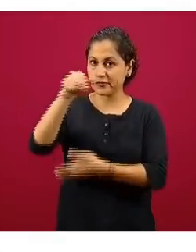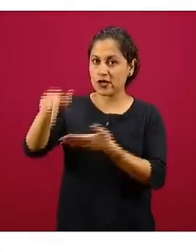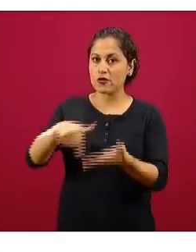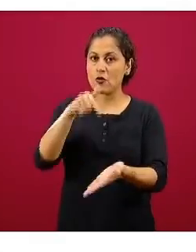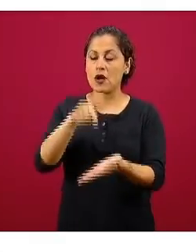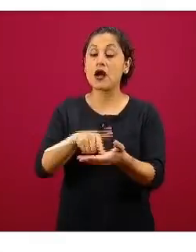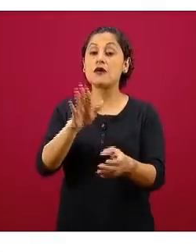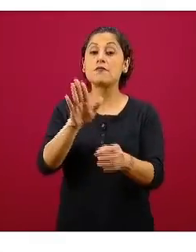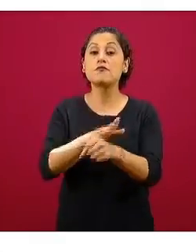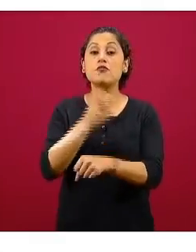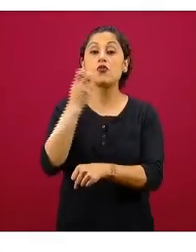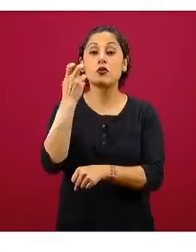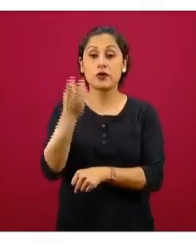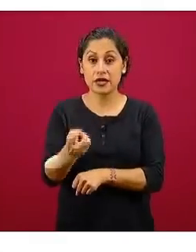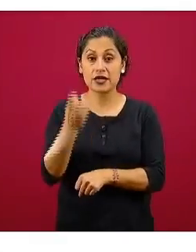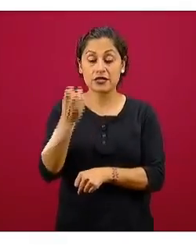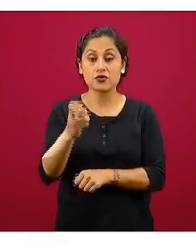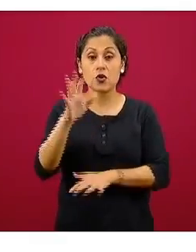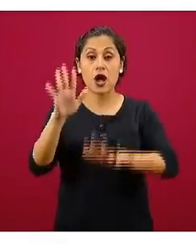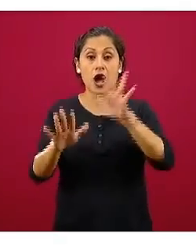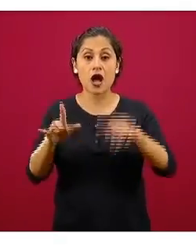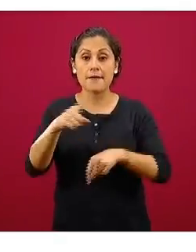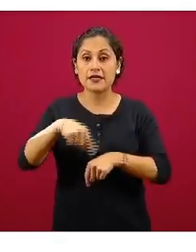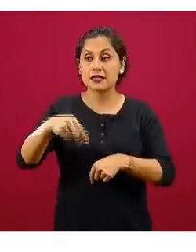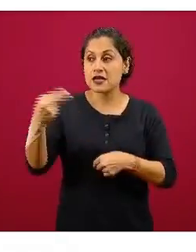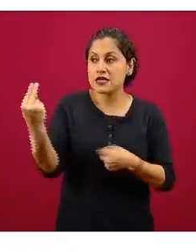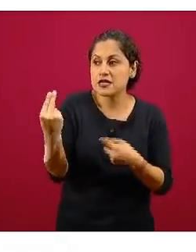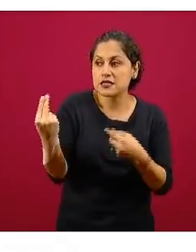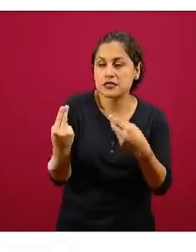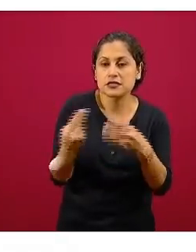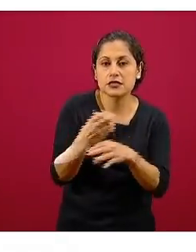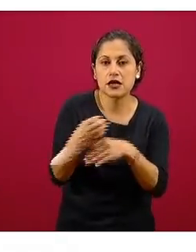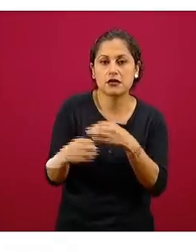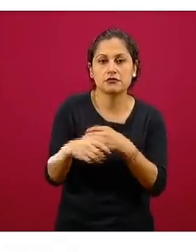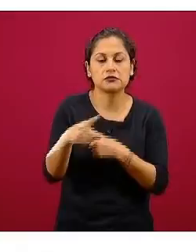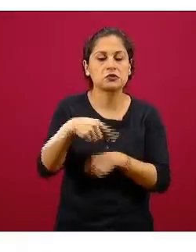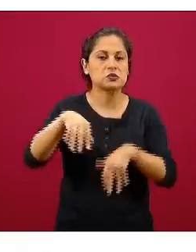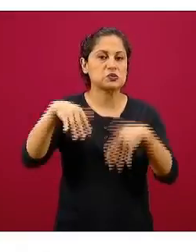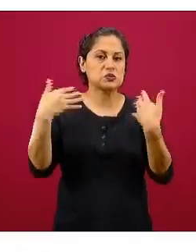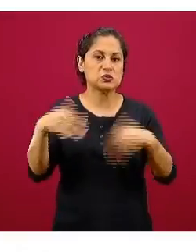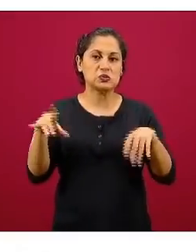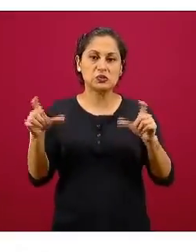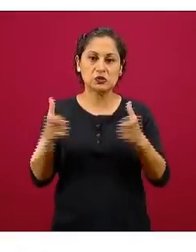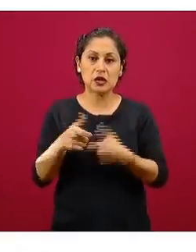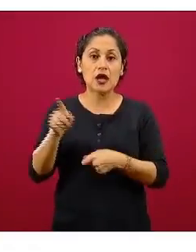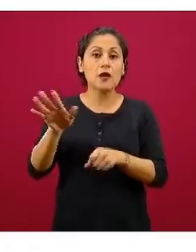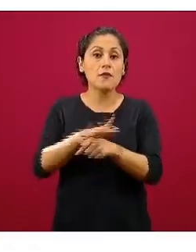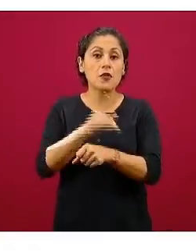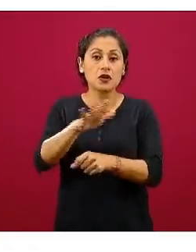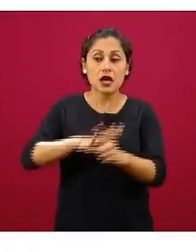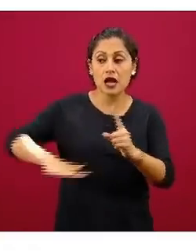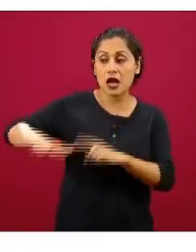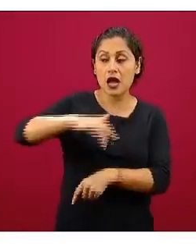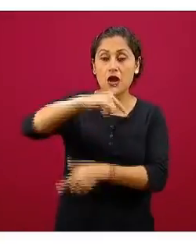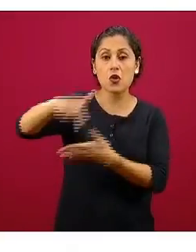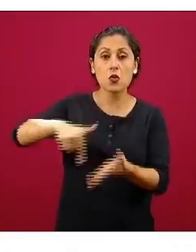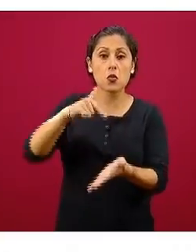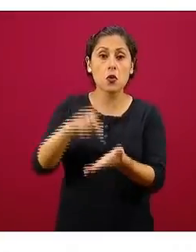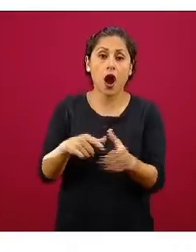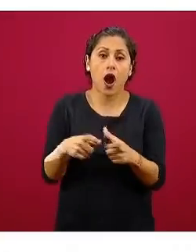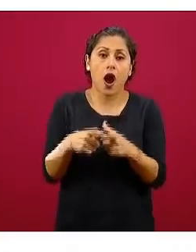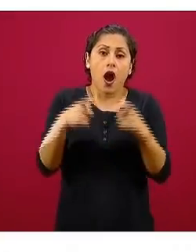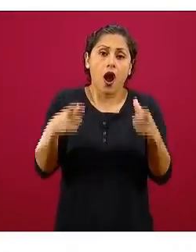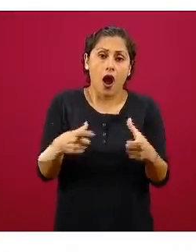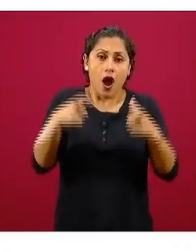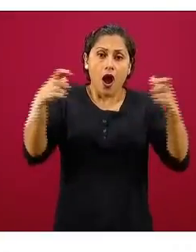por debajo de lo que se necesita en términos de su población. Han crecido muchísimo algunas zonas urbanas en